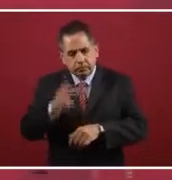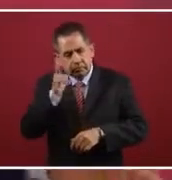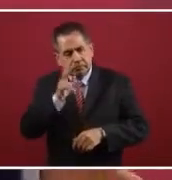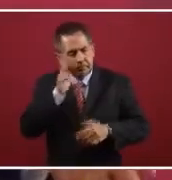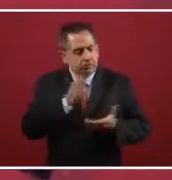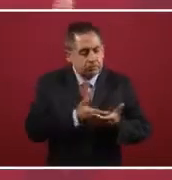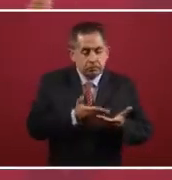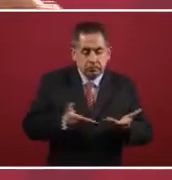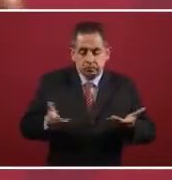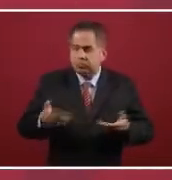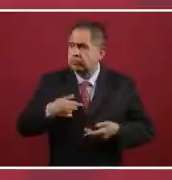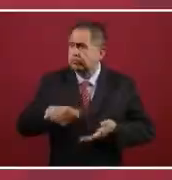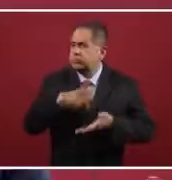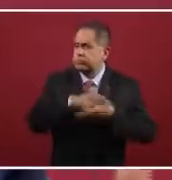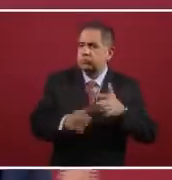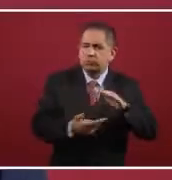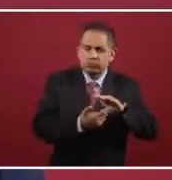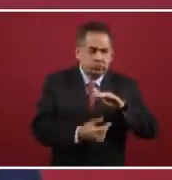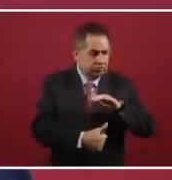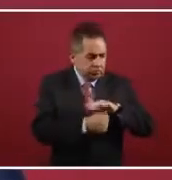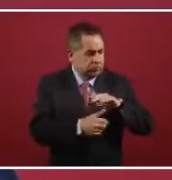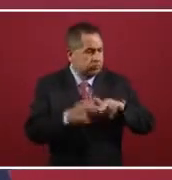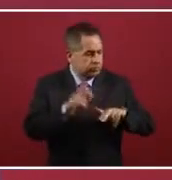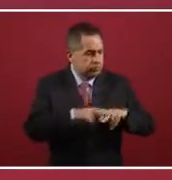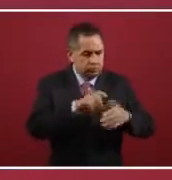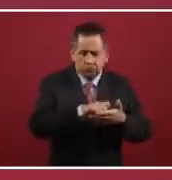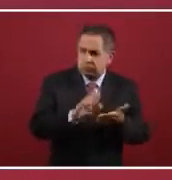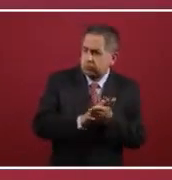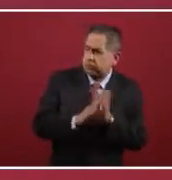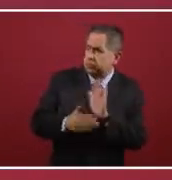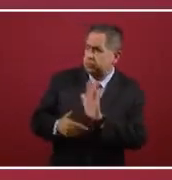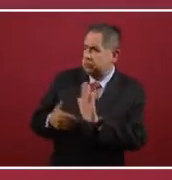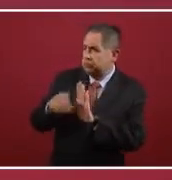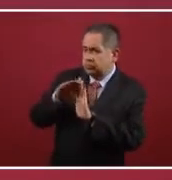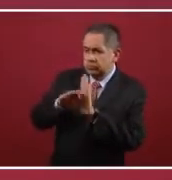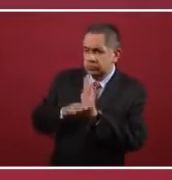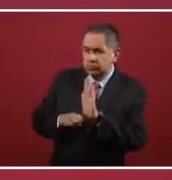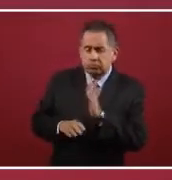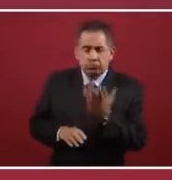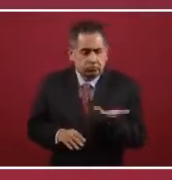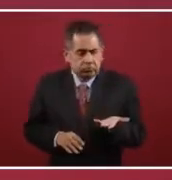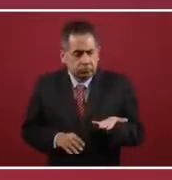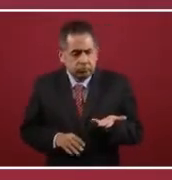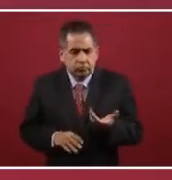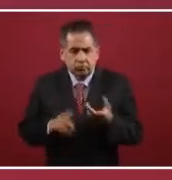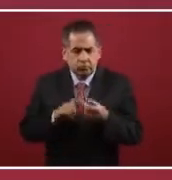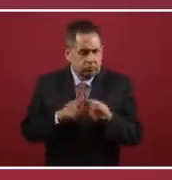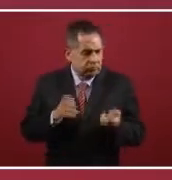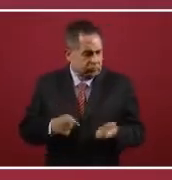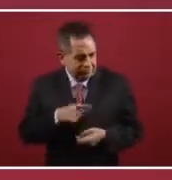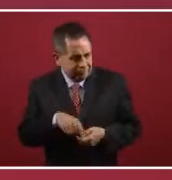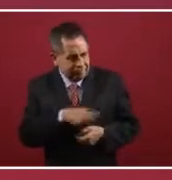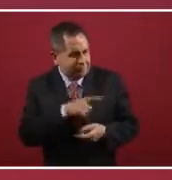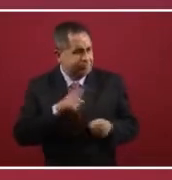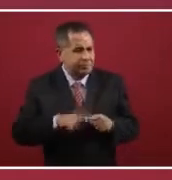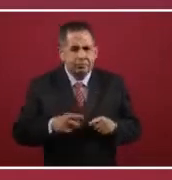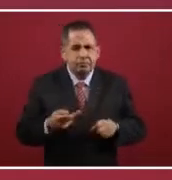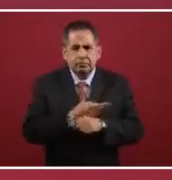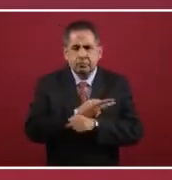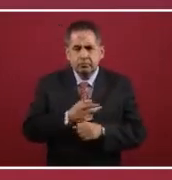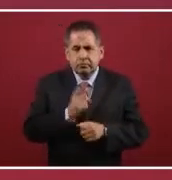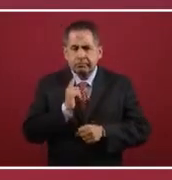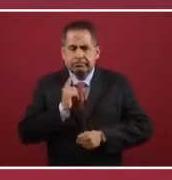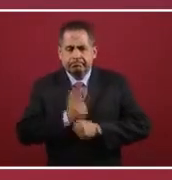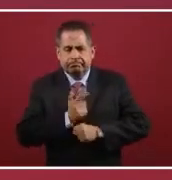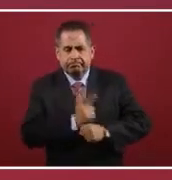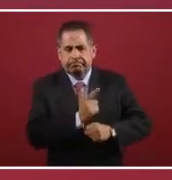que compró la silla, que compró la mesa, pero en realidad ¿qué cosa es lo que sucedía?